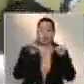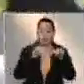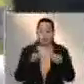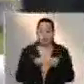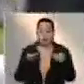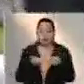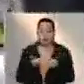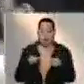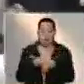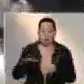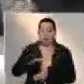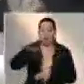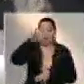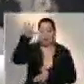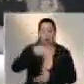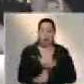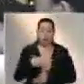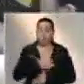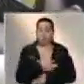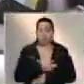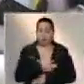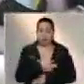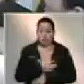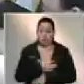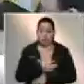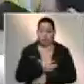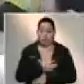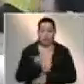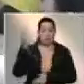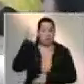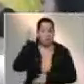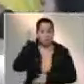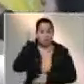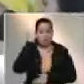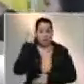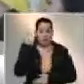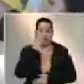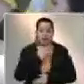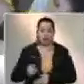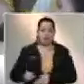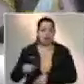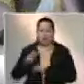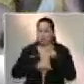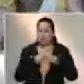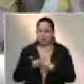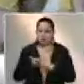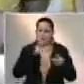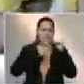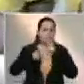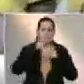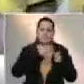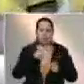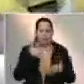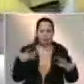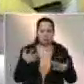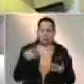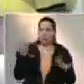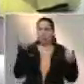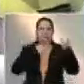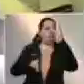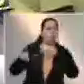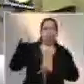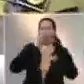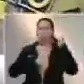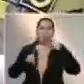sindical de Terraza. No puede ser, la señora de Indepavi no satisfizo nuestras preguntas, fue esquiva